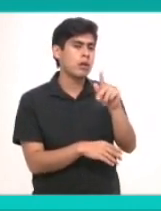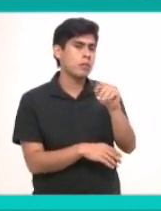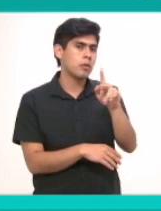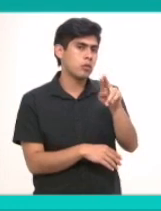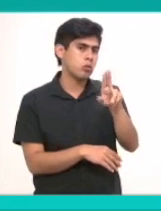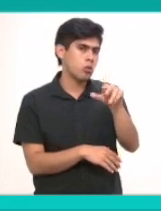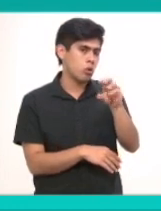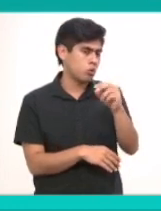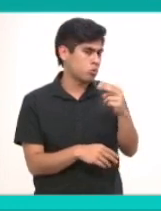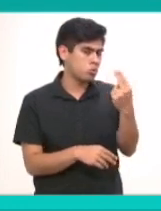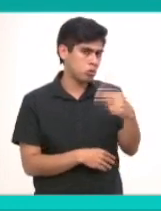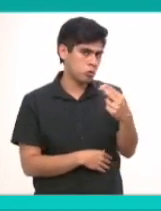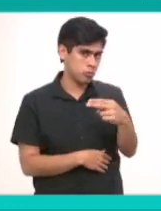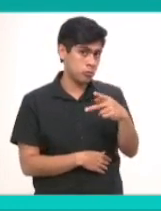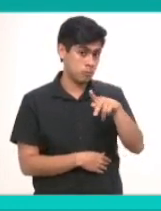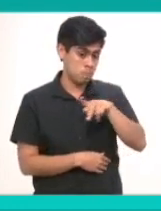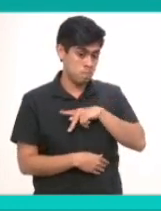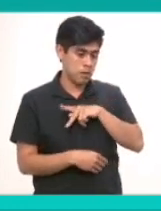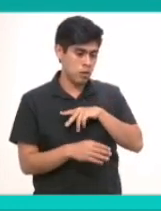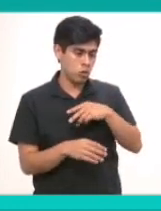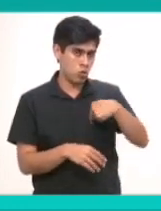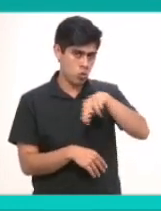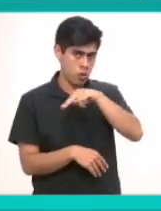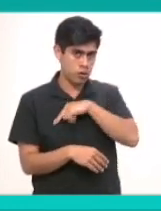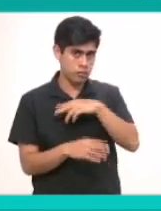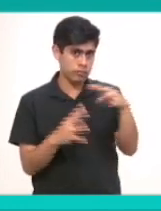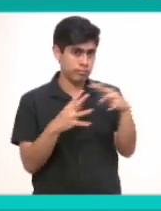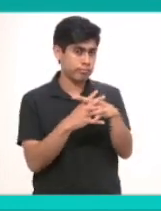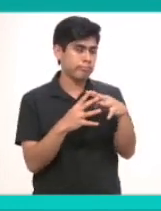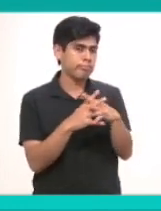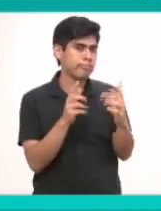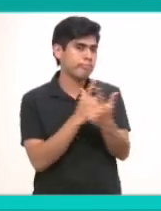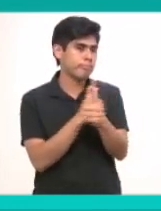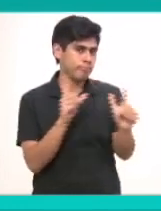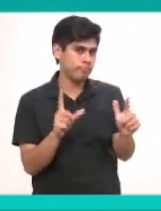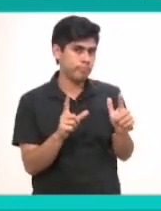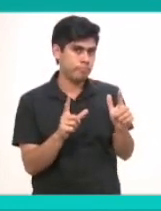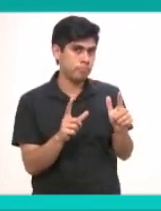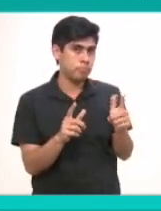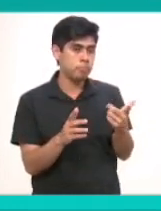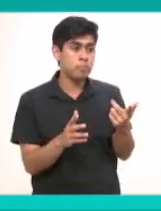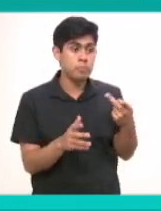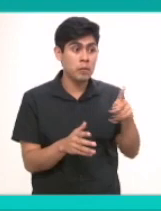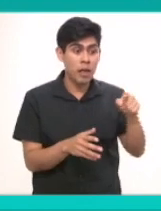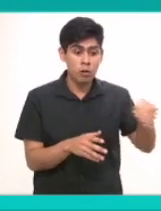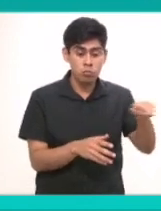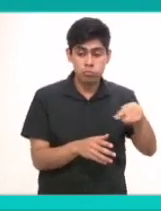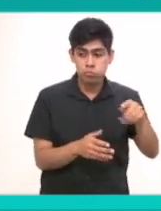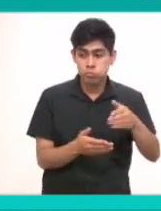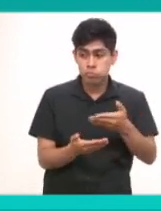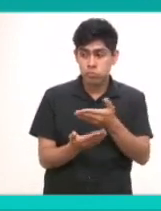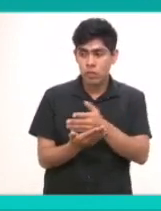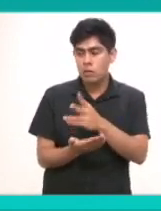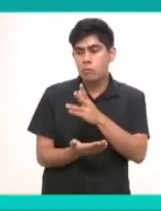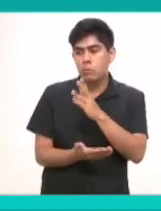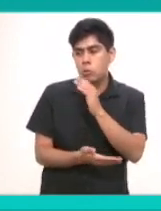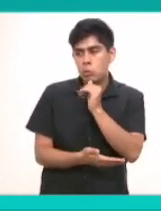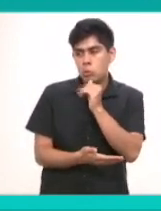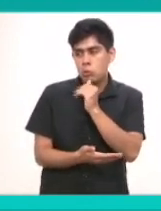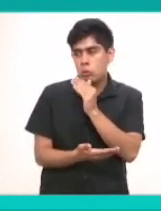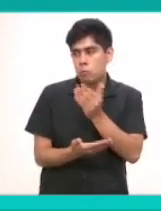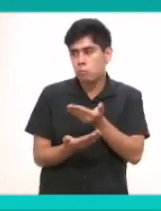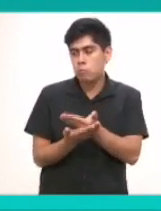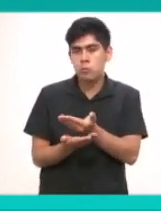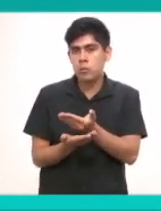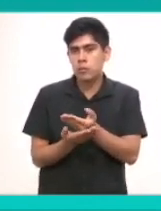libre en respuesta el sujeto obligado informó que no le era posible ionar algún vínculo o descargable